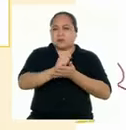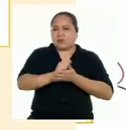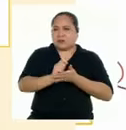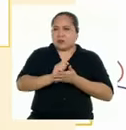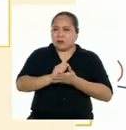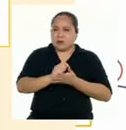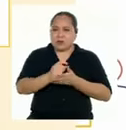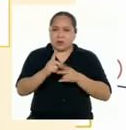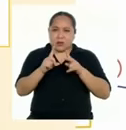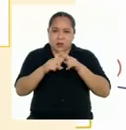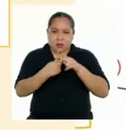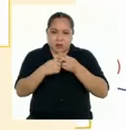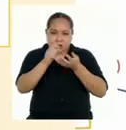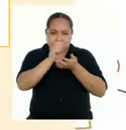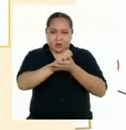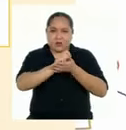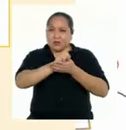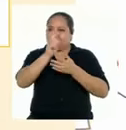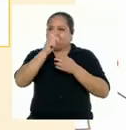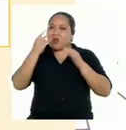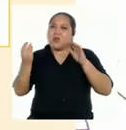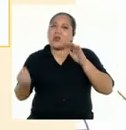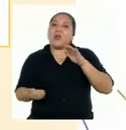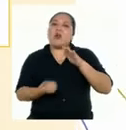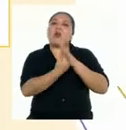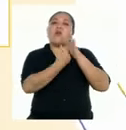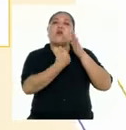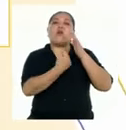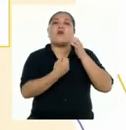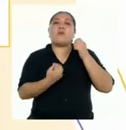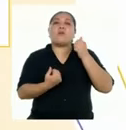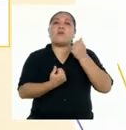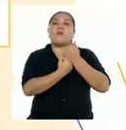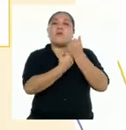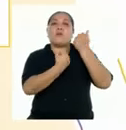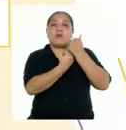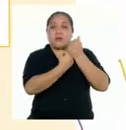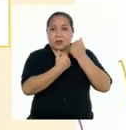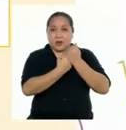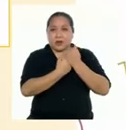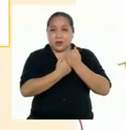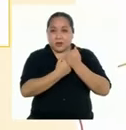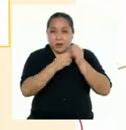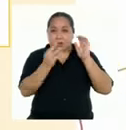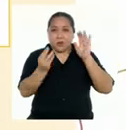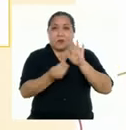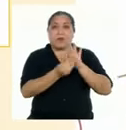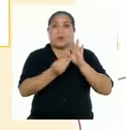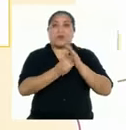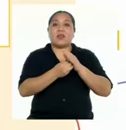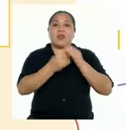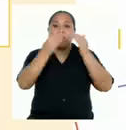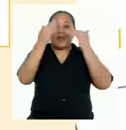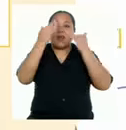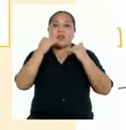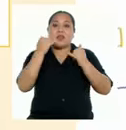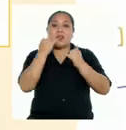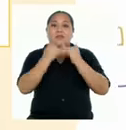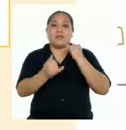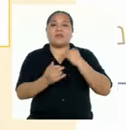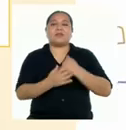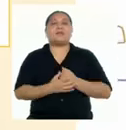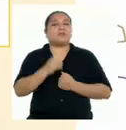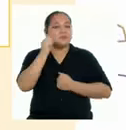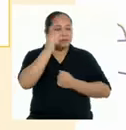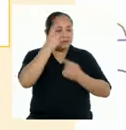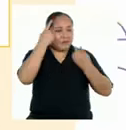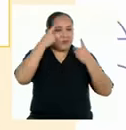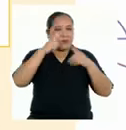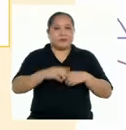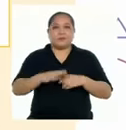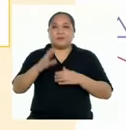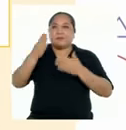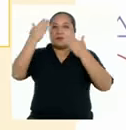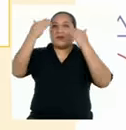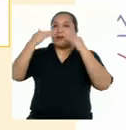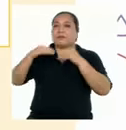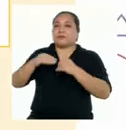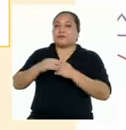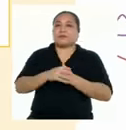párrafo, sino que la reforcé en el párrafo final. Estoy de acuerdo. Ahora veamos el siguiente